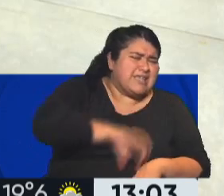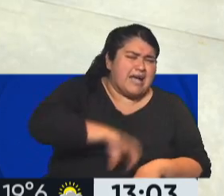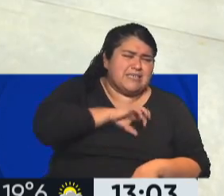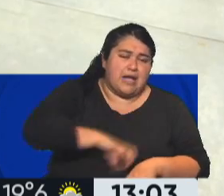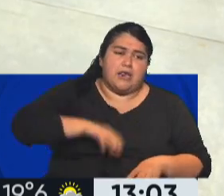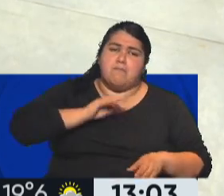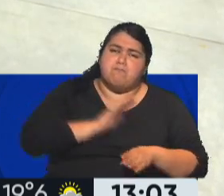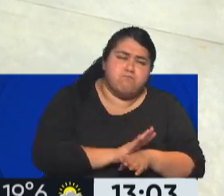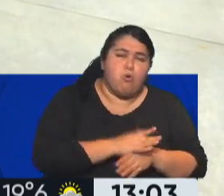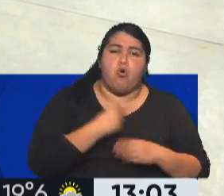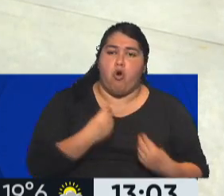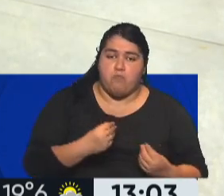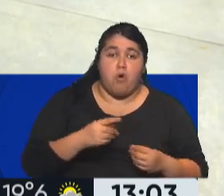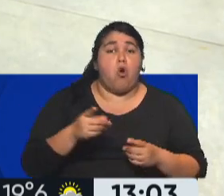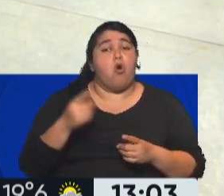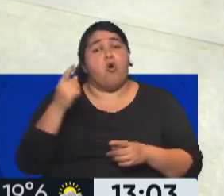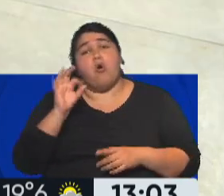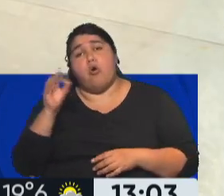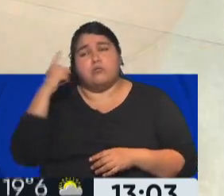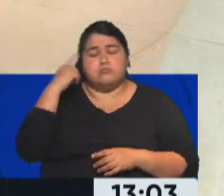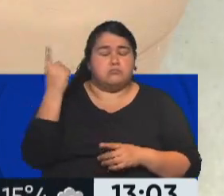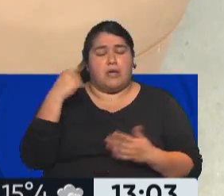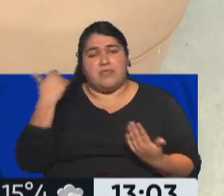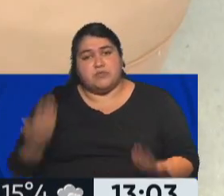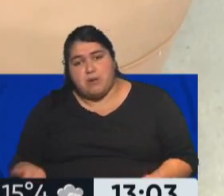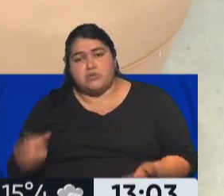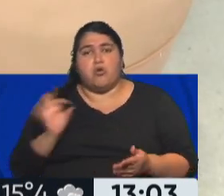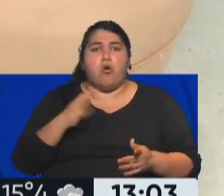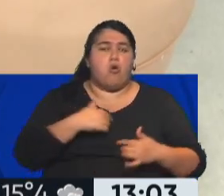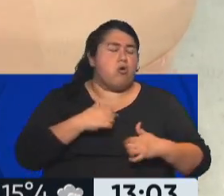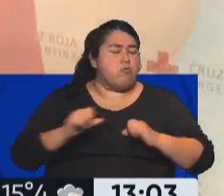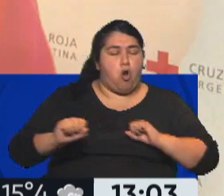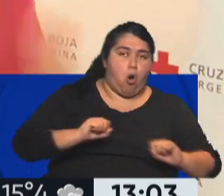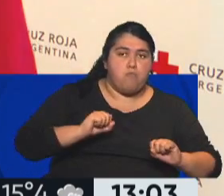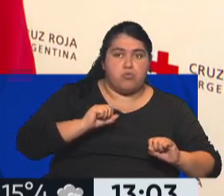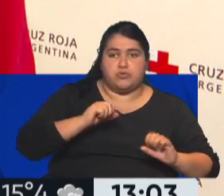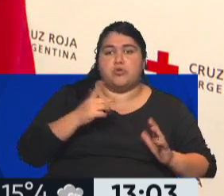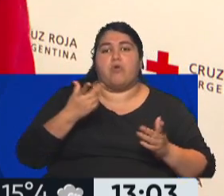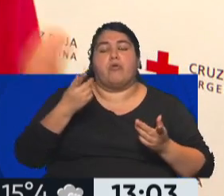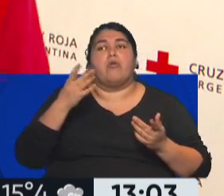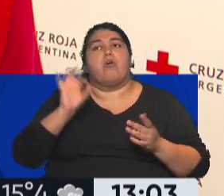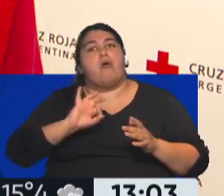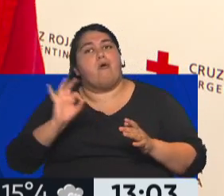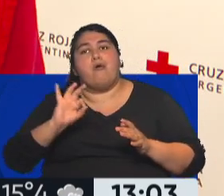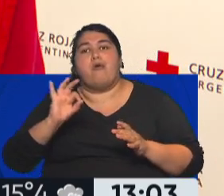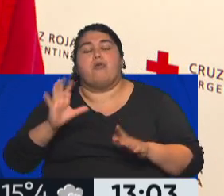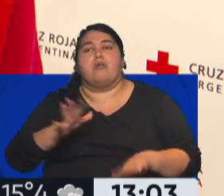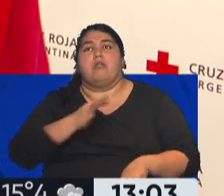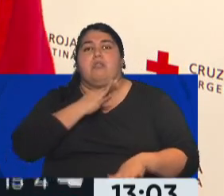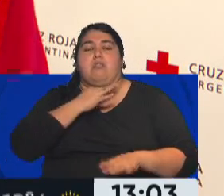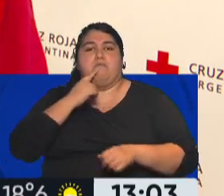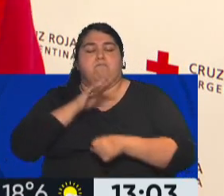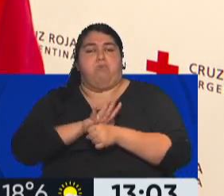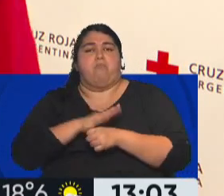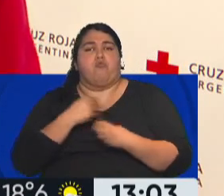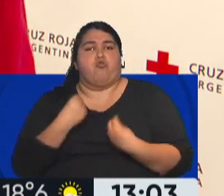convulsión o alguien que tenga algún desmayo o alguien que pueda tener alguna obstrucción y que pueda estar atragantado sí